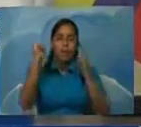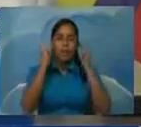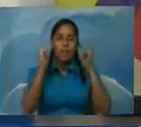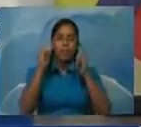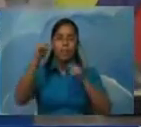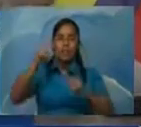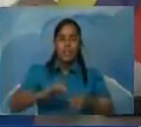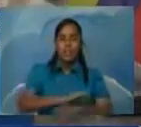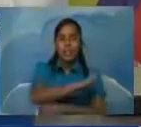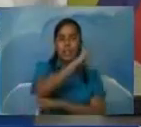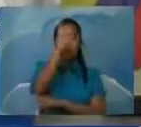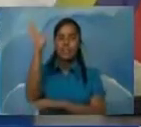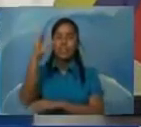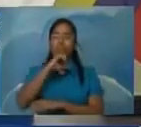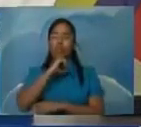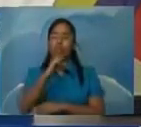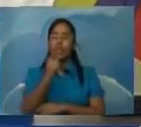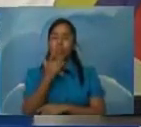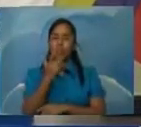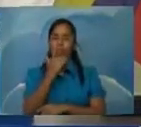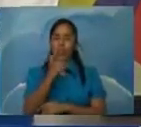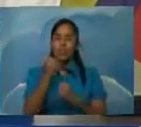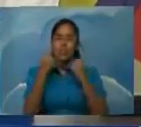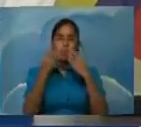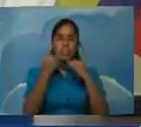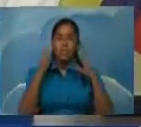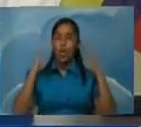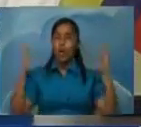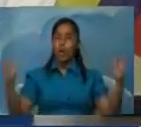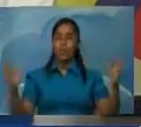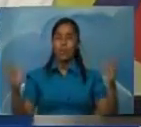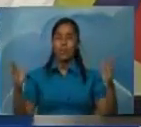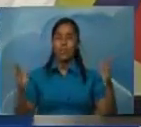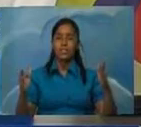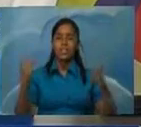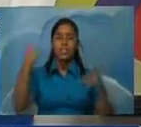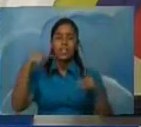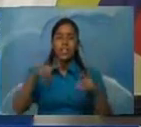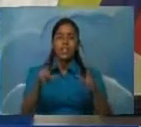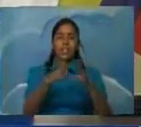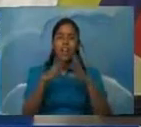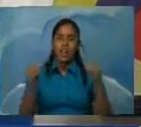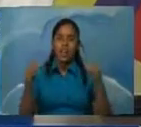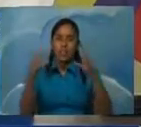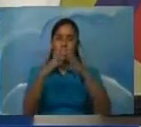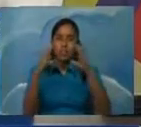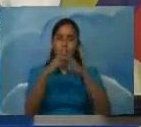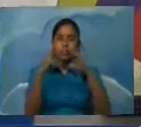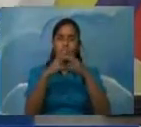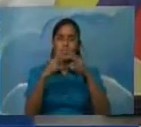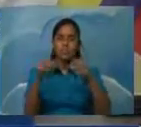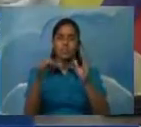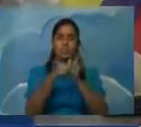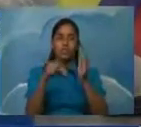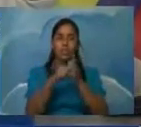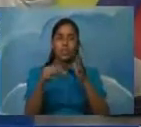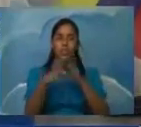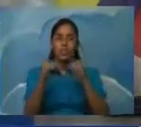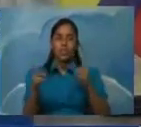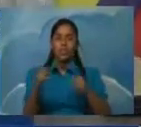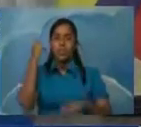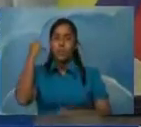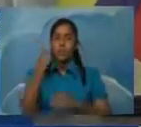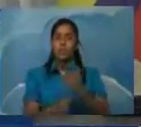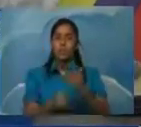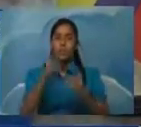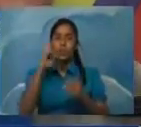el cielo, eso es un alboroto demasiado grande. Hay congregaciones donde se prohíbe